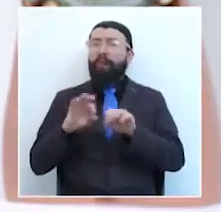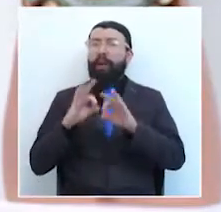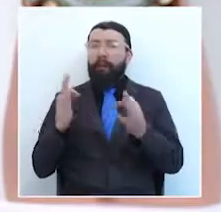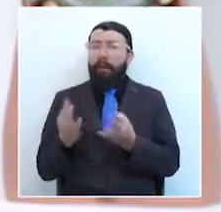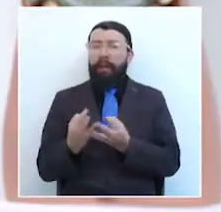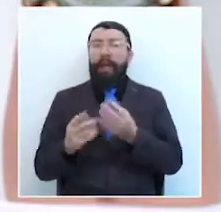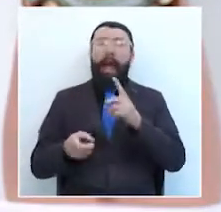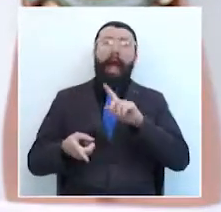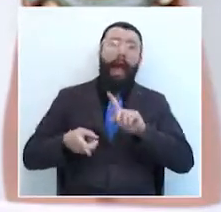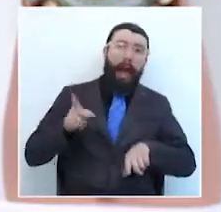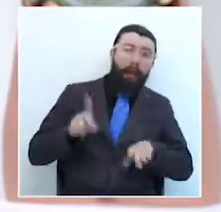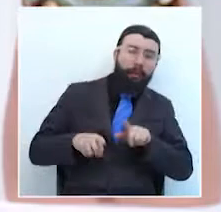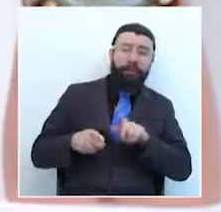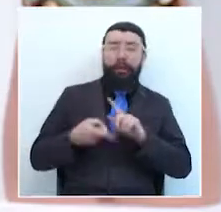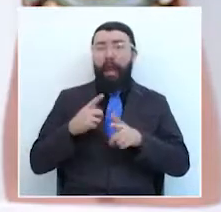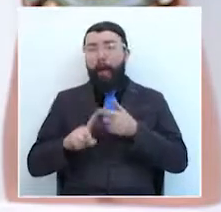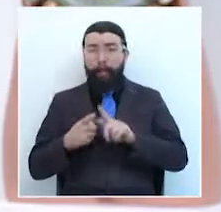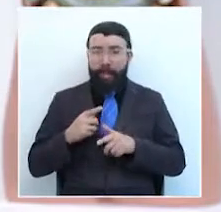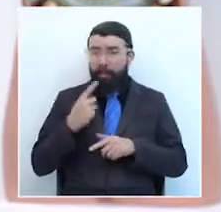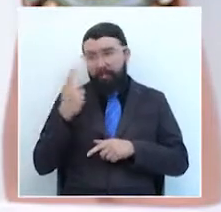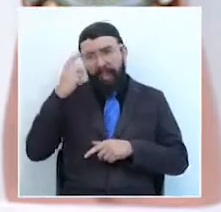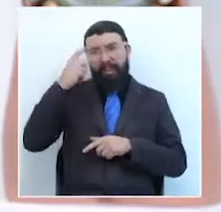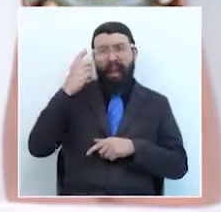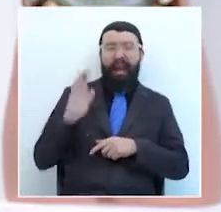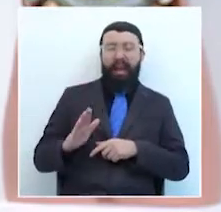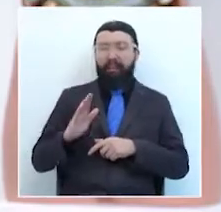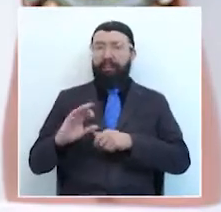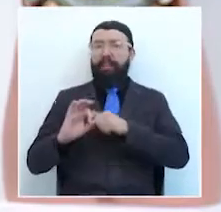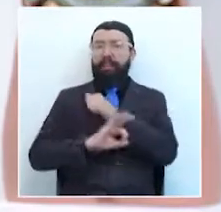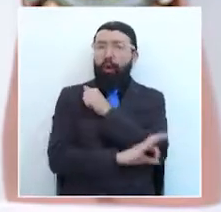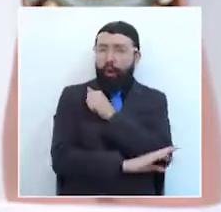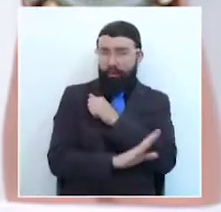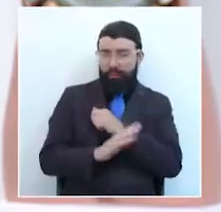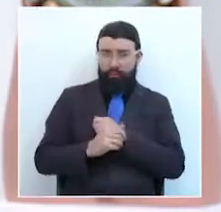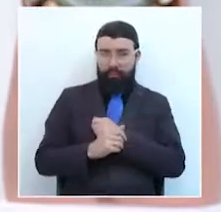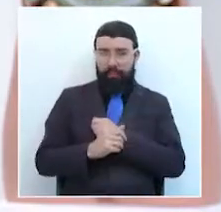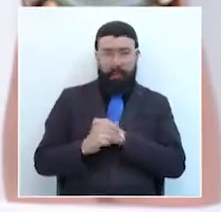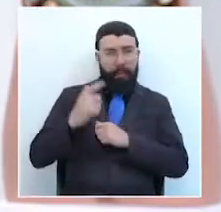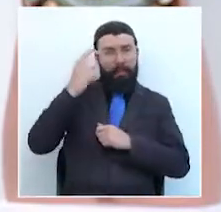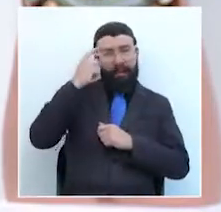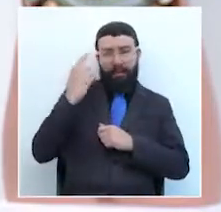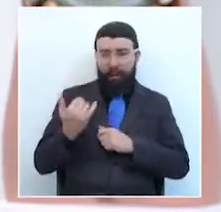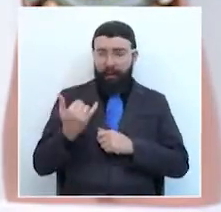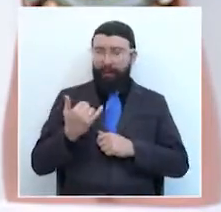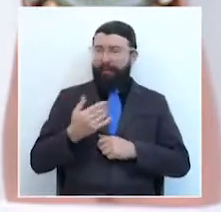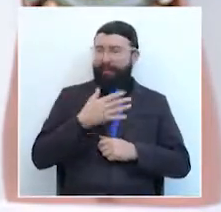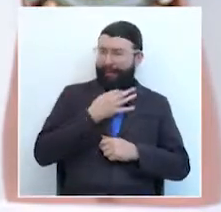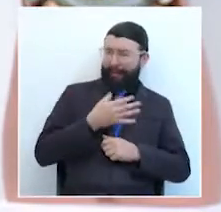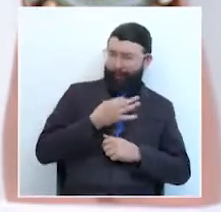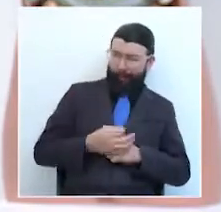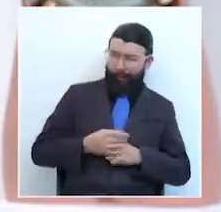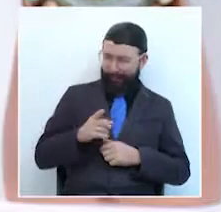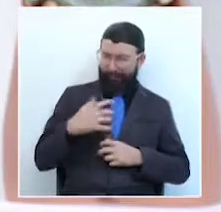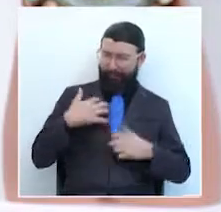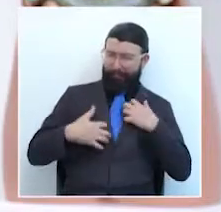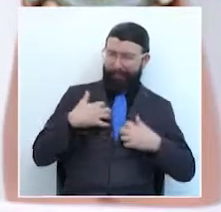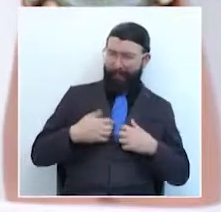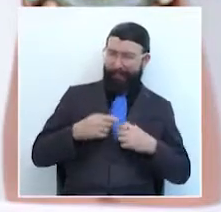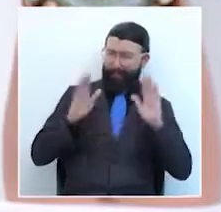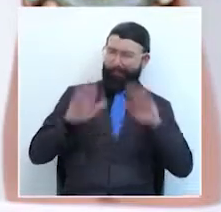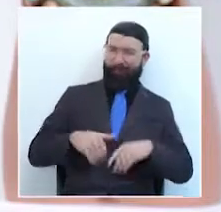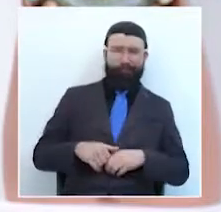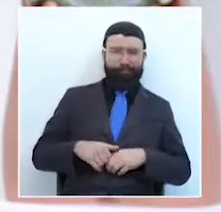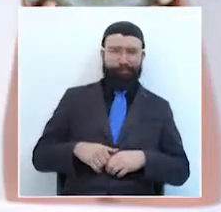creemos los psicólogos y como vemos las fobias de las otras personas tan chistosas porque por lo general son chistosas y poco comunes que no lo